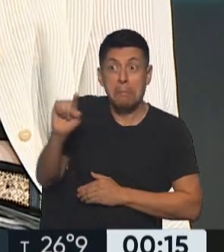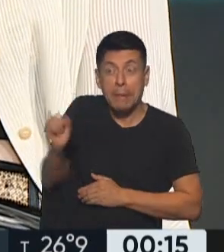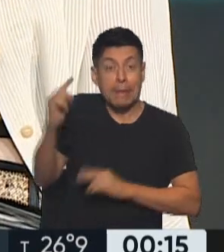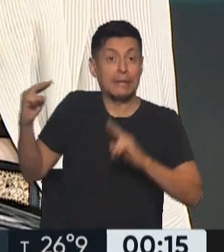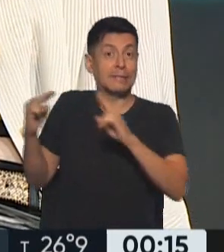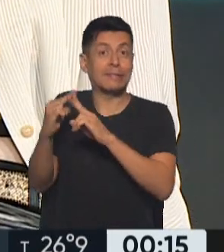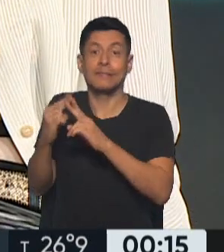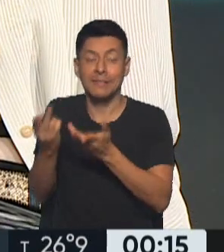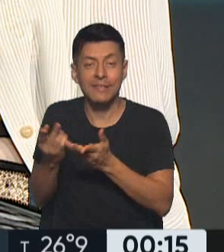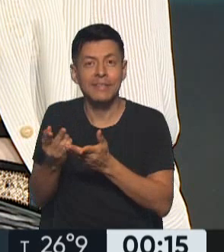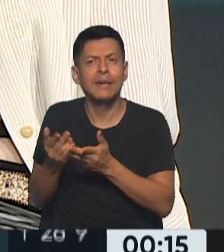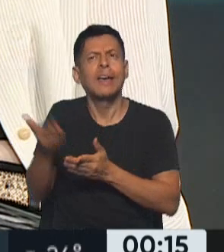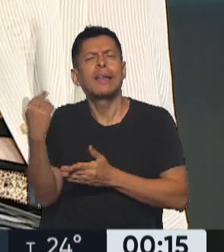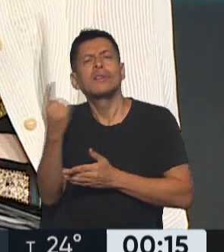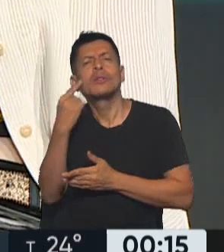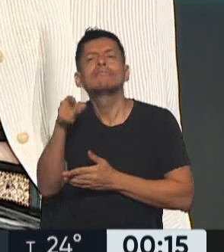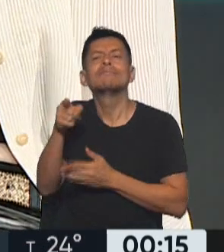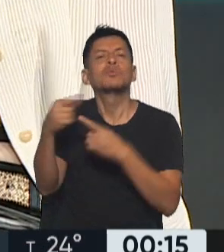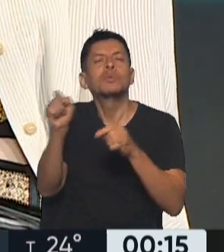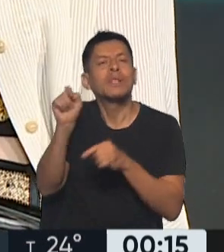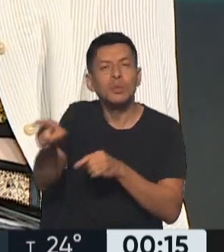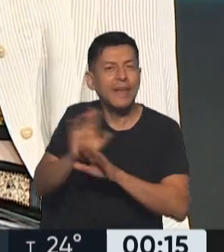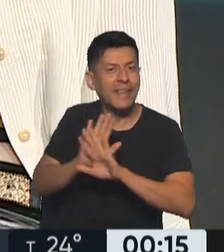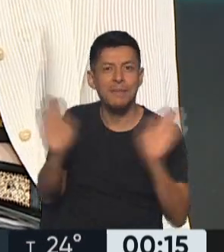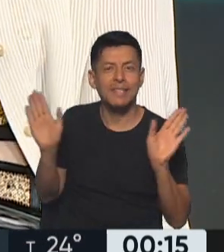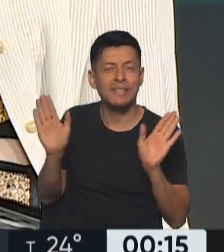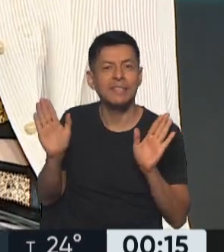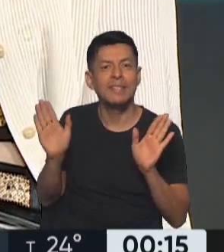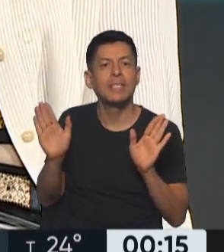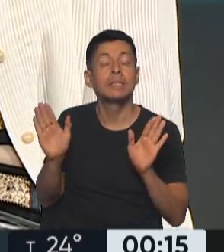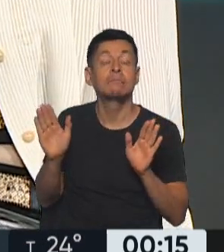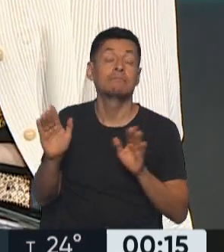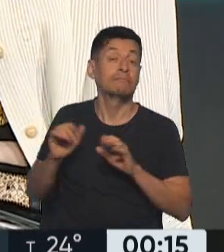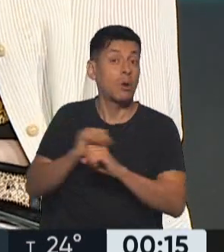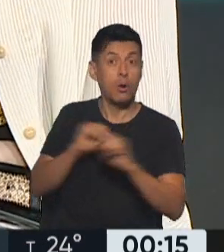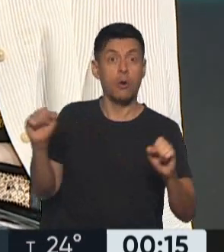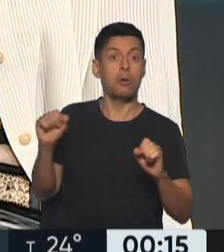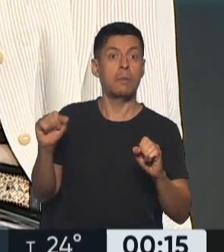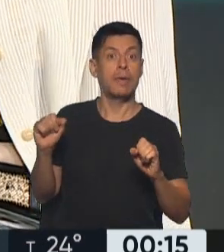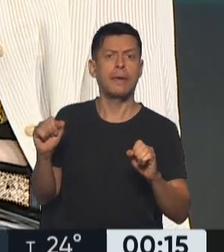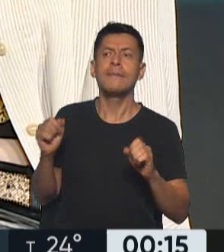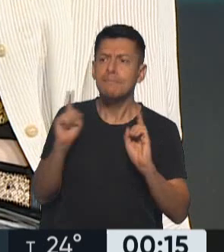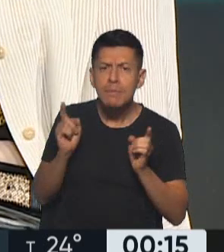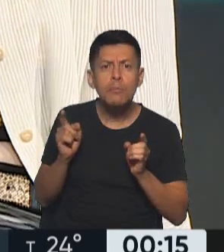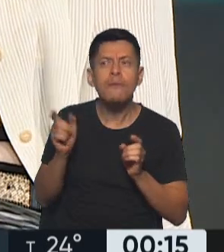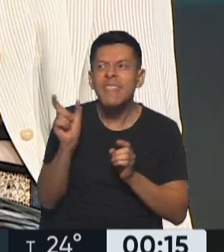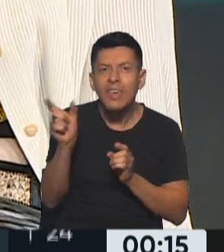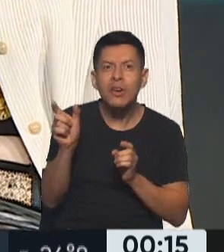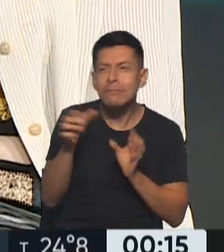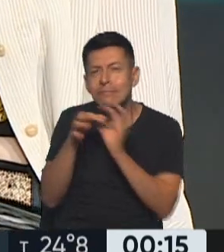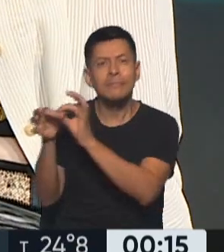el uno del otro era la parte artística del uno y del otro. Entonces, de repente queríamos llevar eso al video también. Cómo de